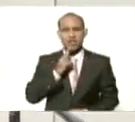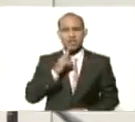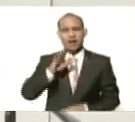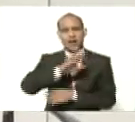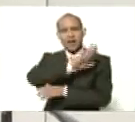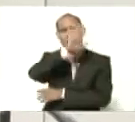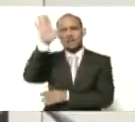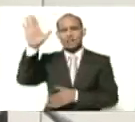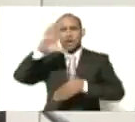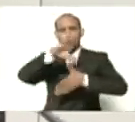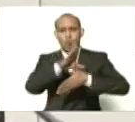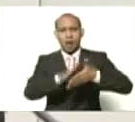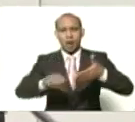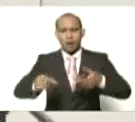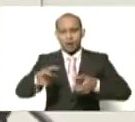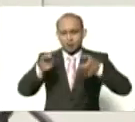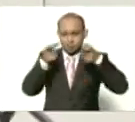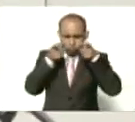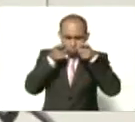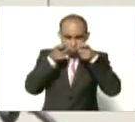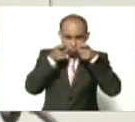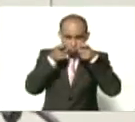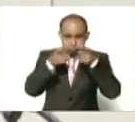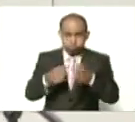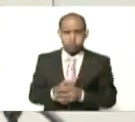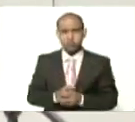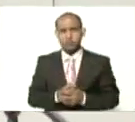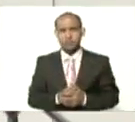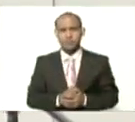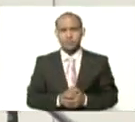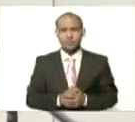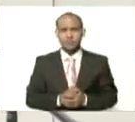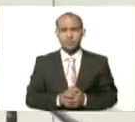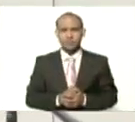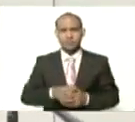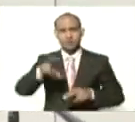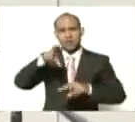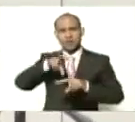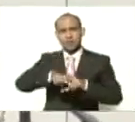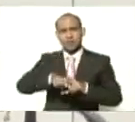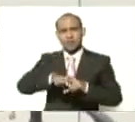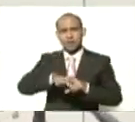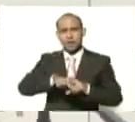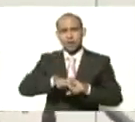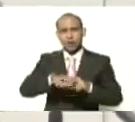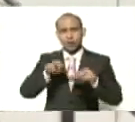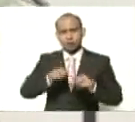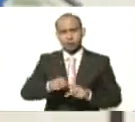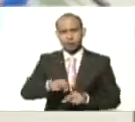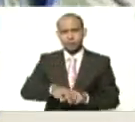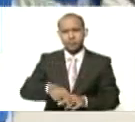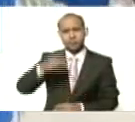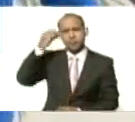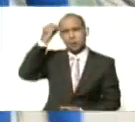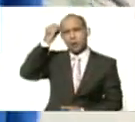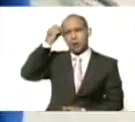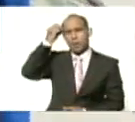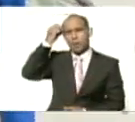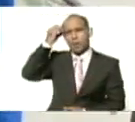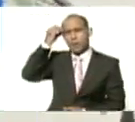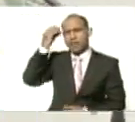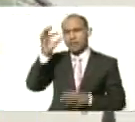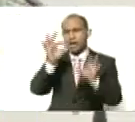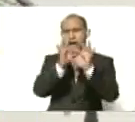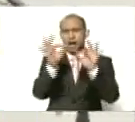América, vigilante y ceñudo, sentado aún en la roca de crear con el Inca